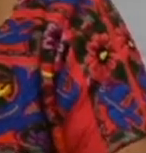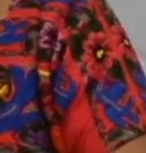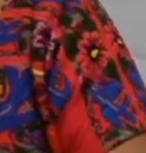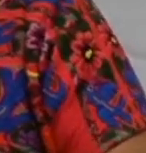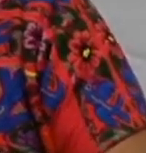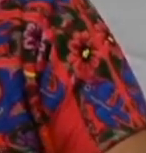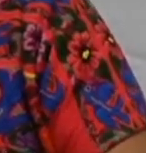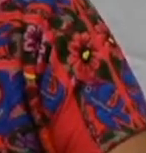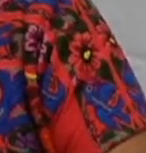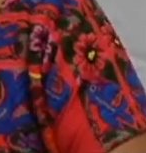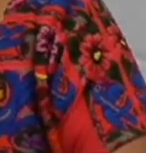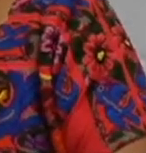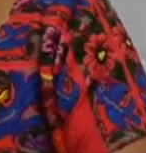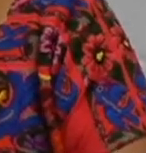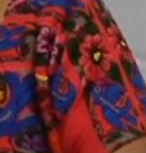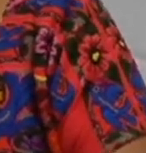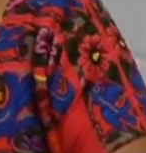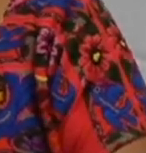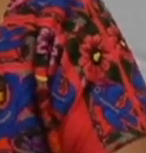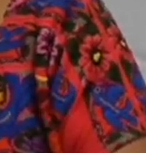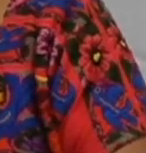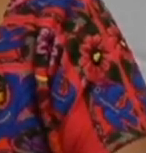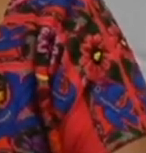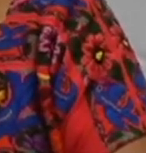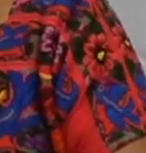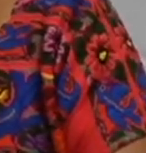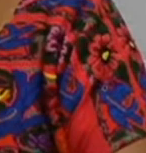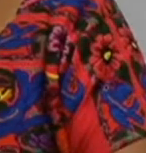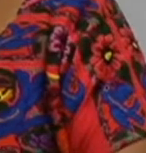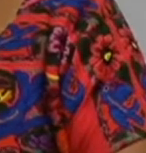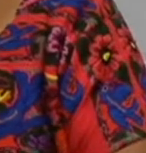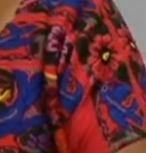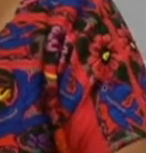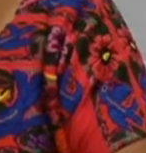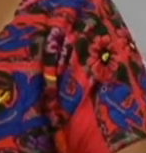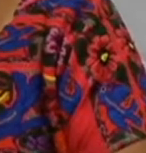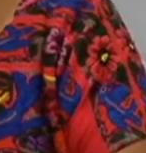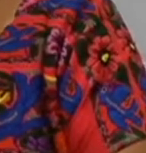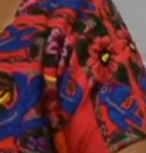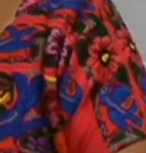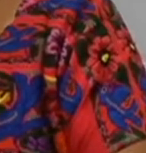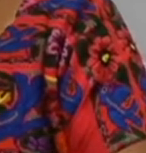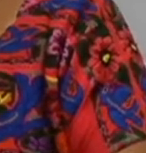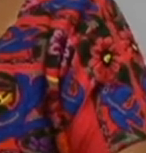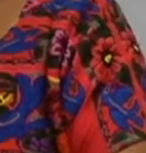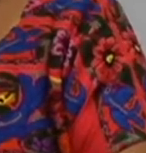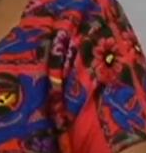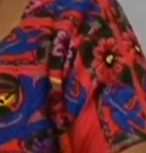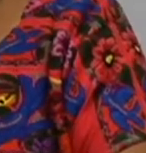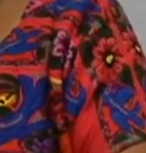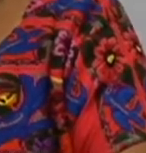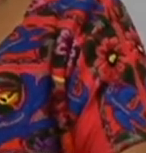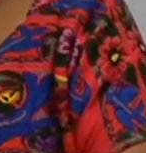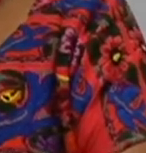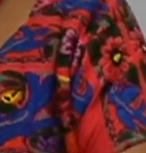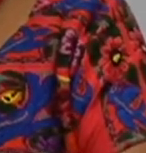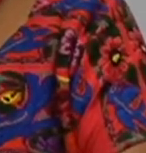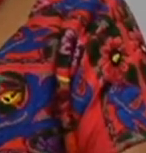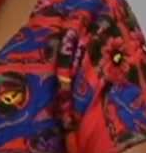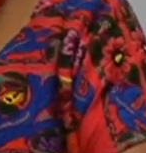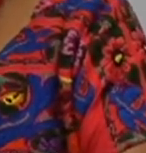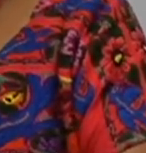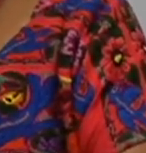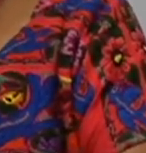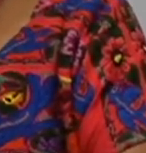soy muy activa en la red social, porque creo que le llega a las personas que quieren saber